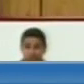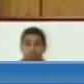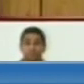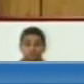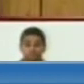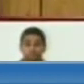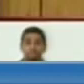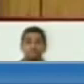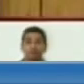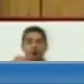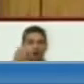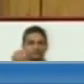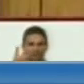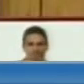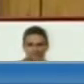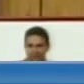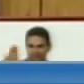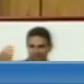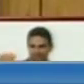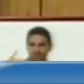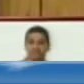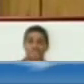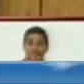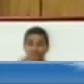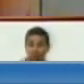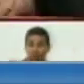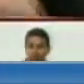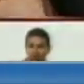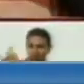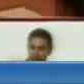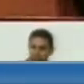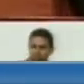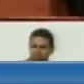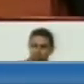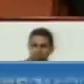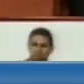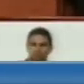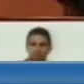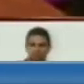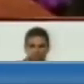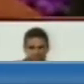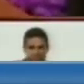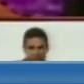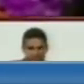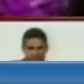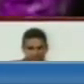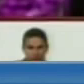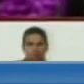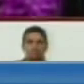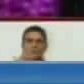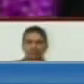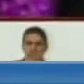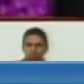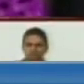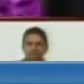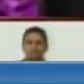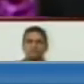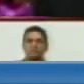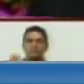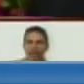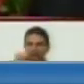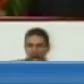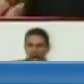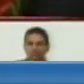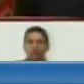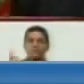paz y de las 5 reuniones de trabajo regionales que hicimos en Maturín, Maracaibo,